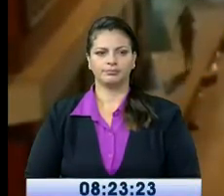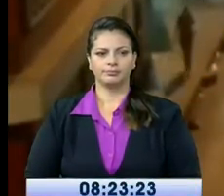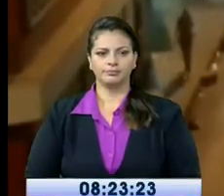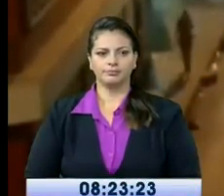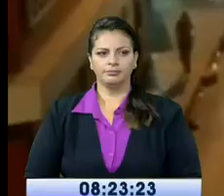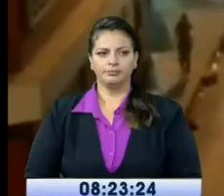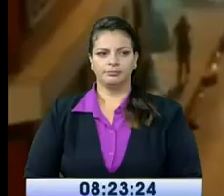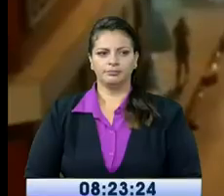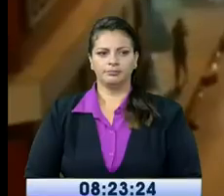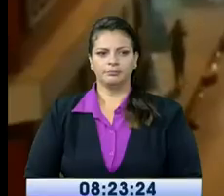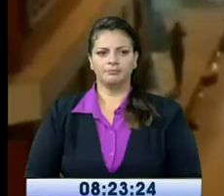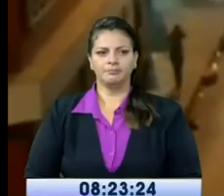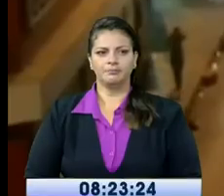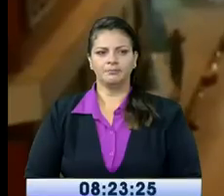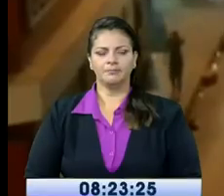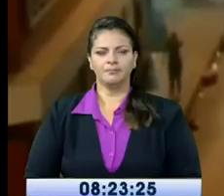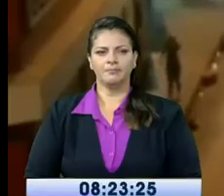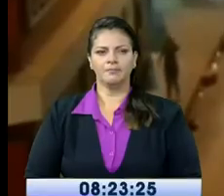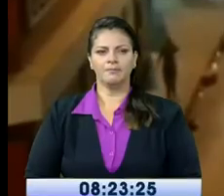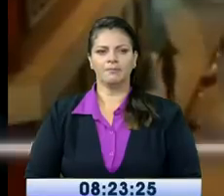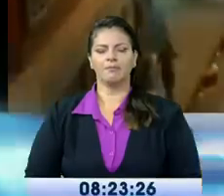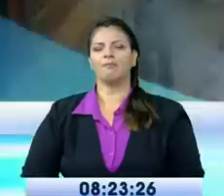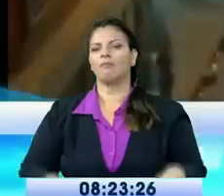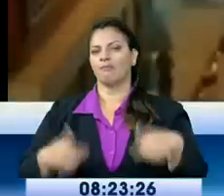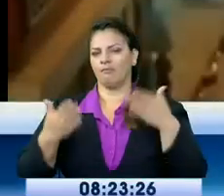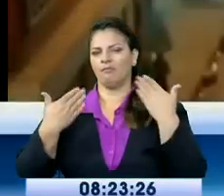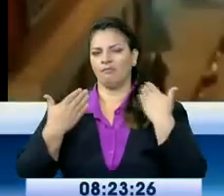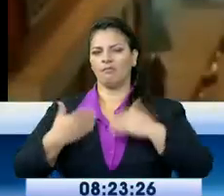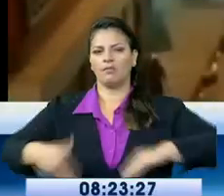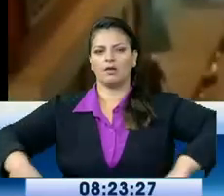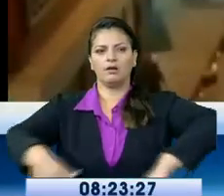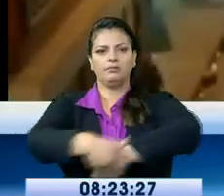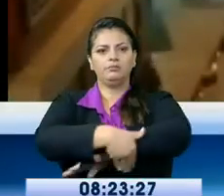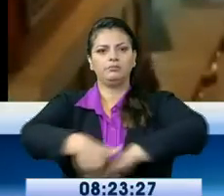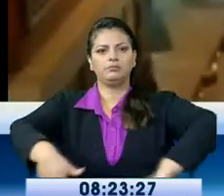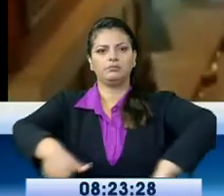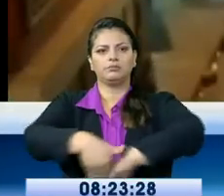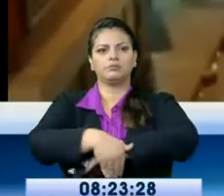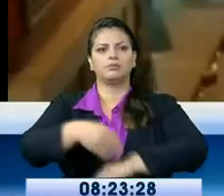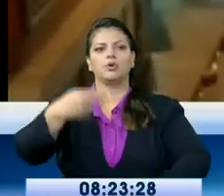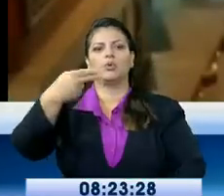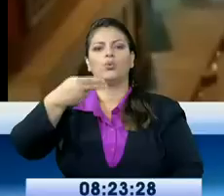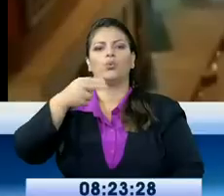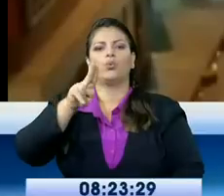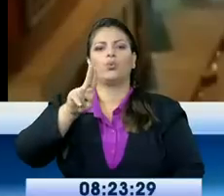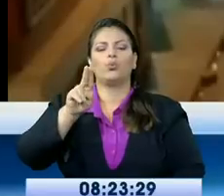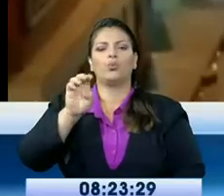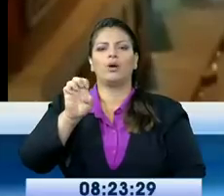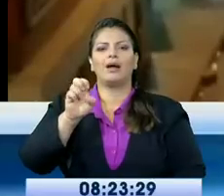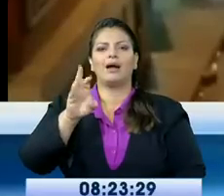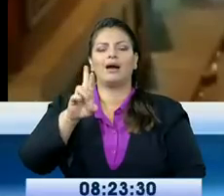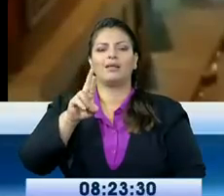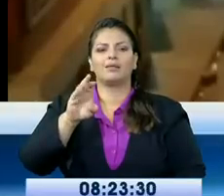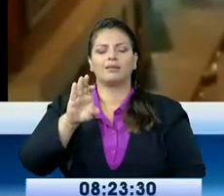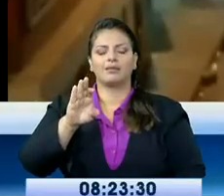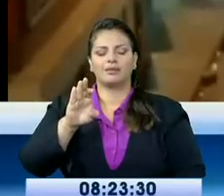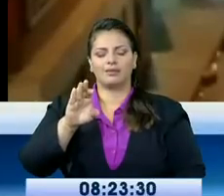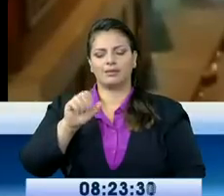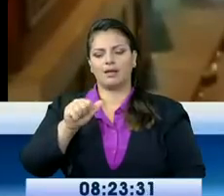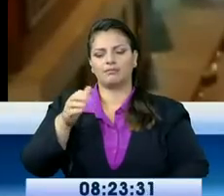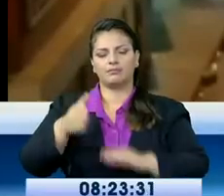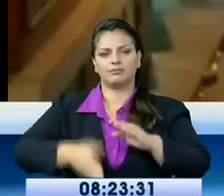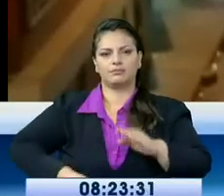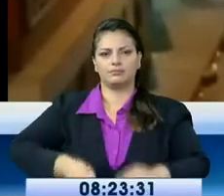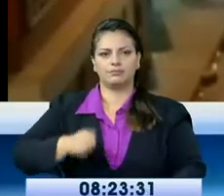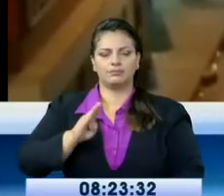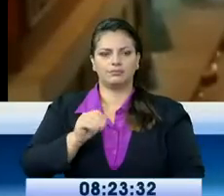Una noche tranquila en las calles Clemente Huerta y Abdón Calderón, pero el irrespeto a una señal de tránsito ocasiona este